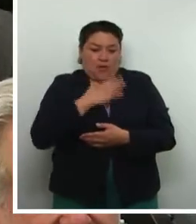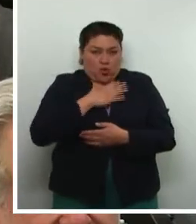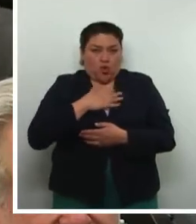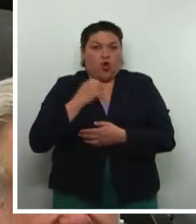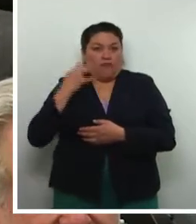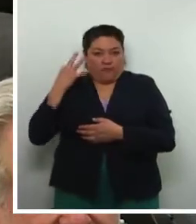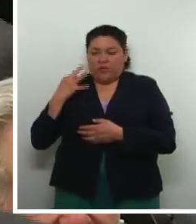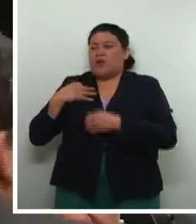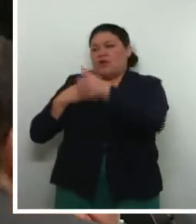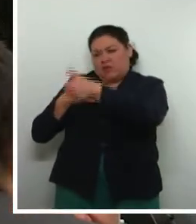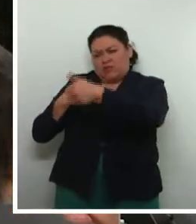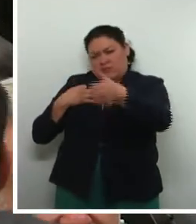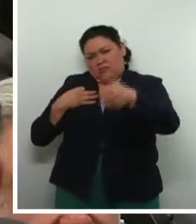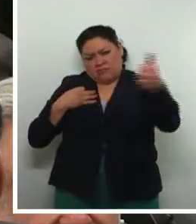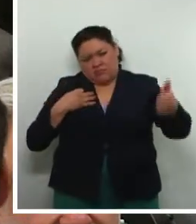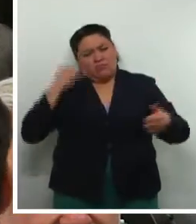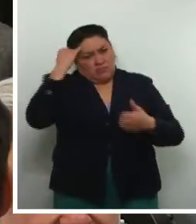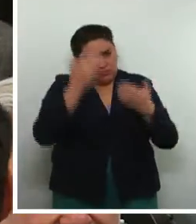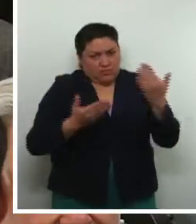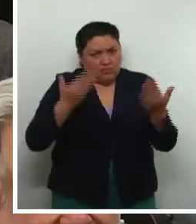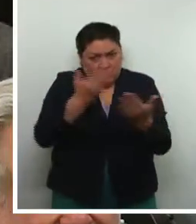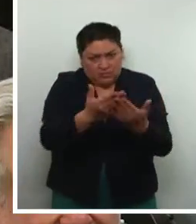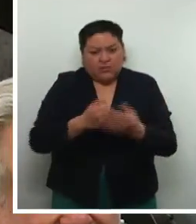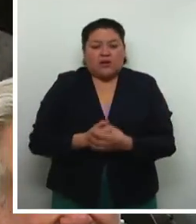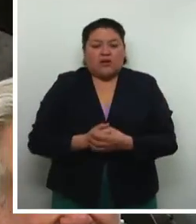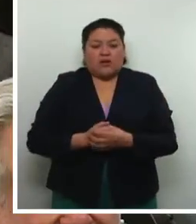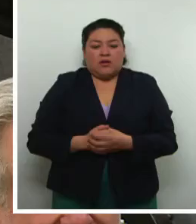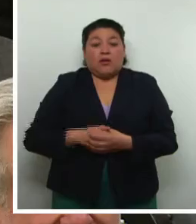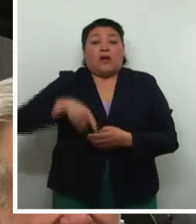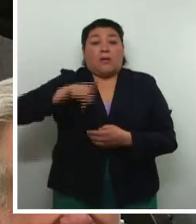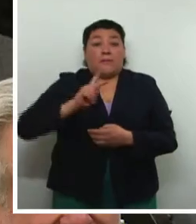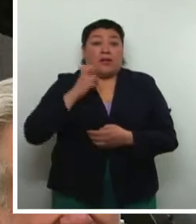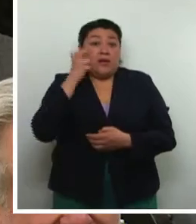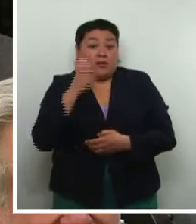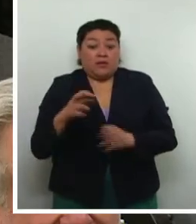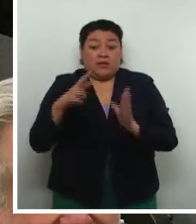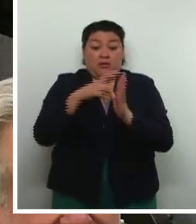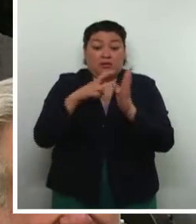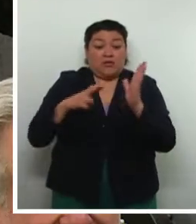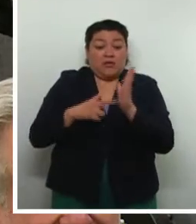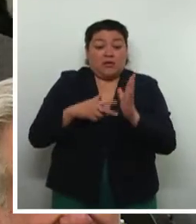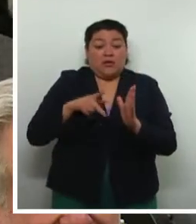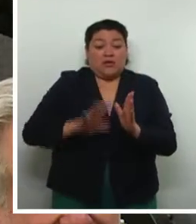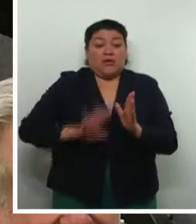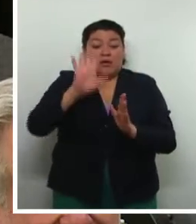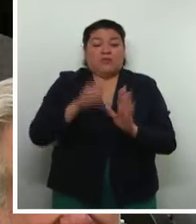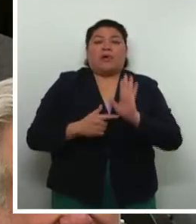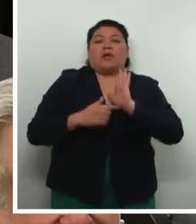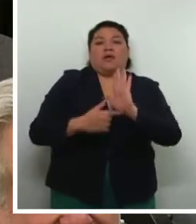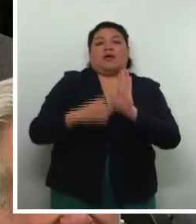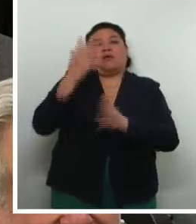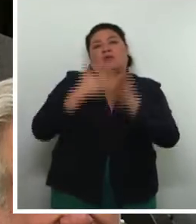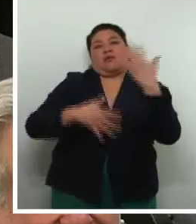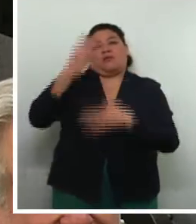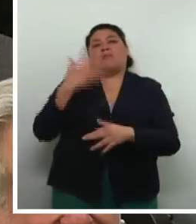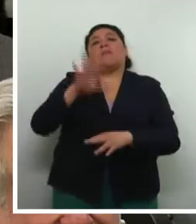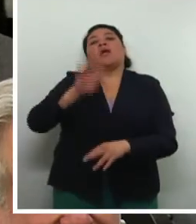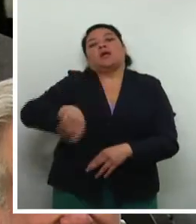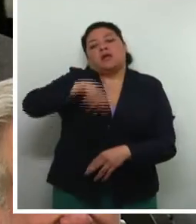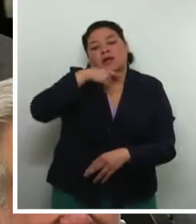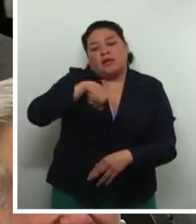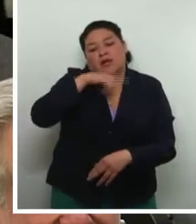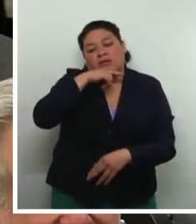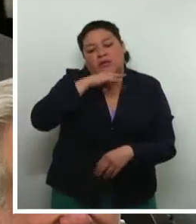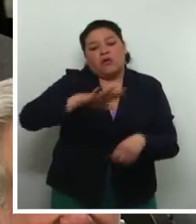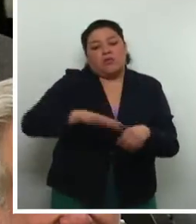más las que ya han sido presentadas. Simplemente bajo ese procedimiento fue ociosa la presentación de reservas porque el texto ya